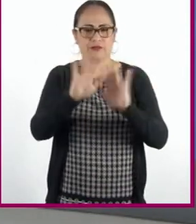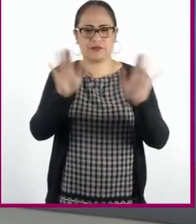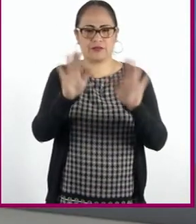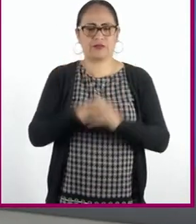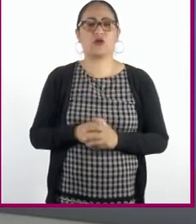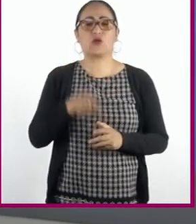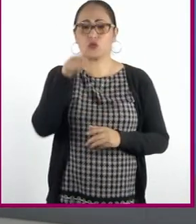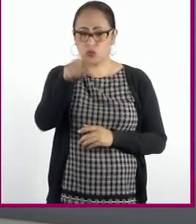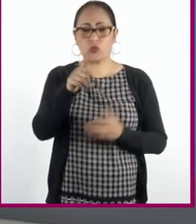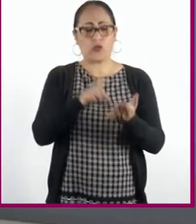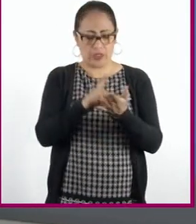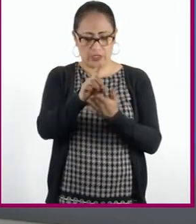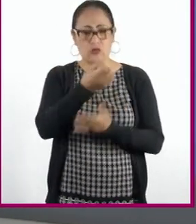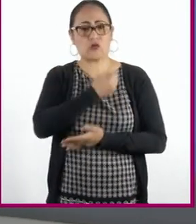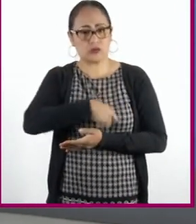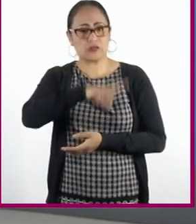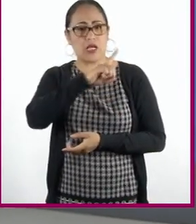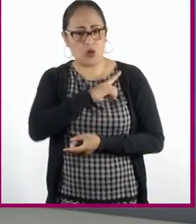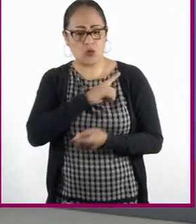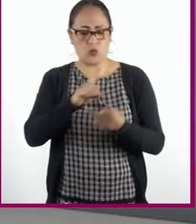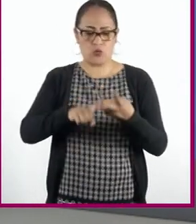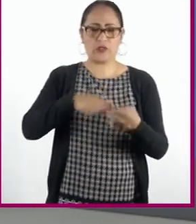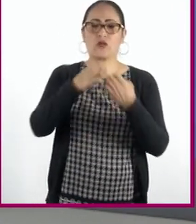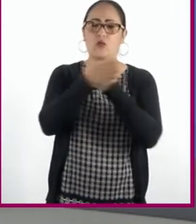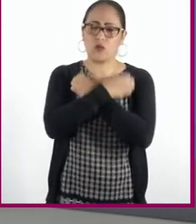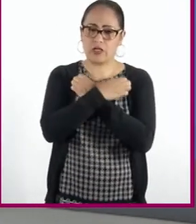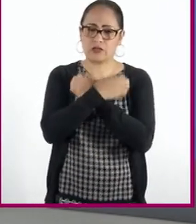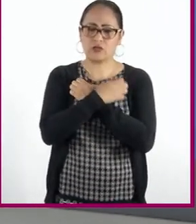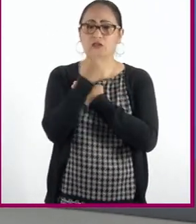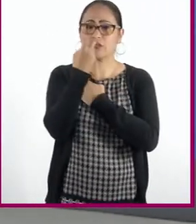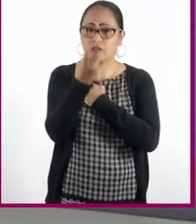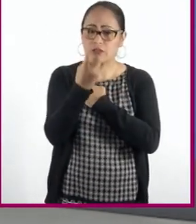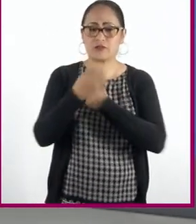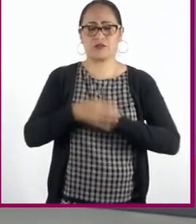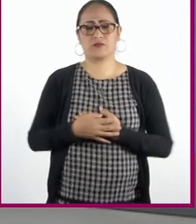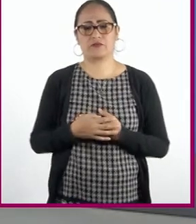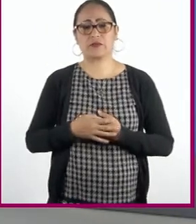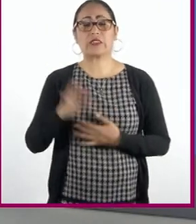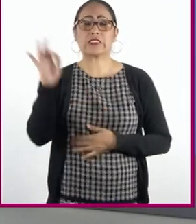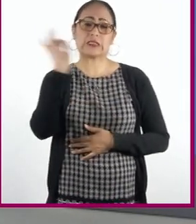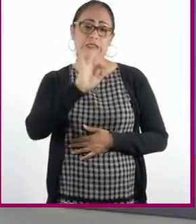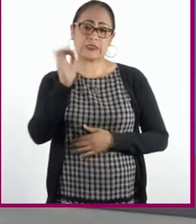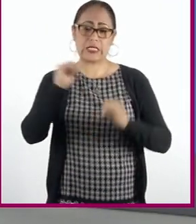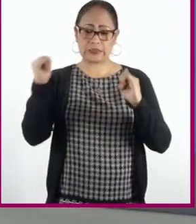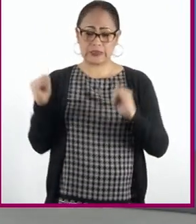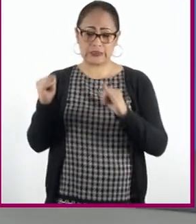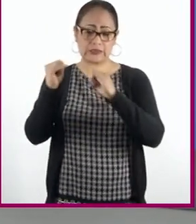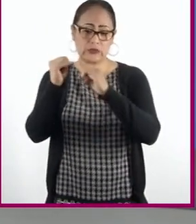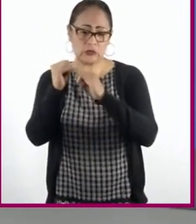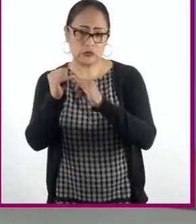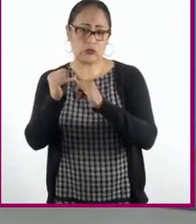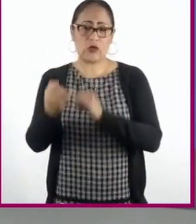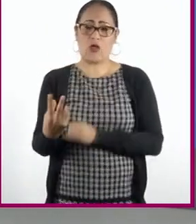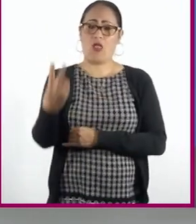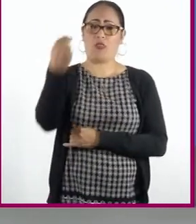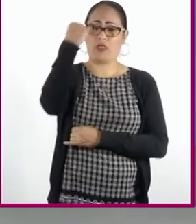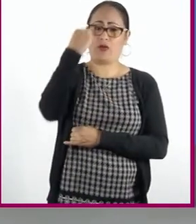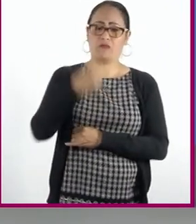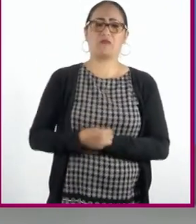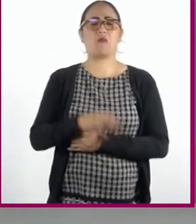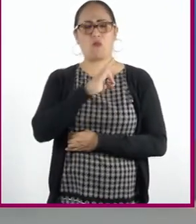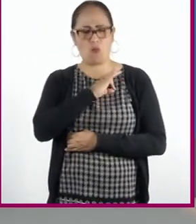tienen derecho a la salud y a la educación, y que si de cierta manera alguna institución les está negando ese acceso,